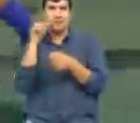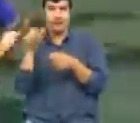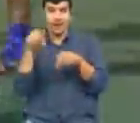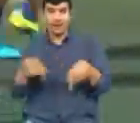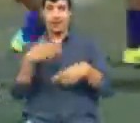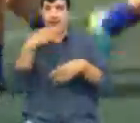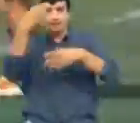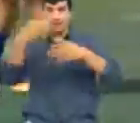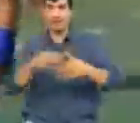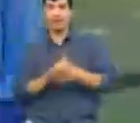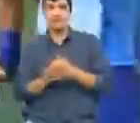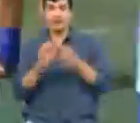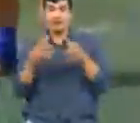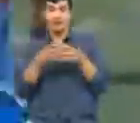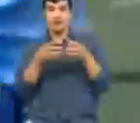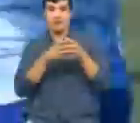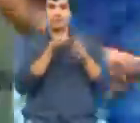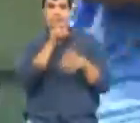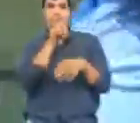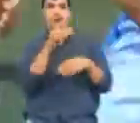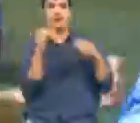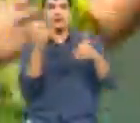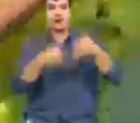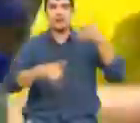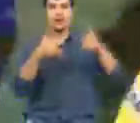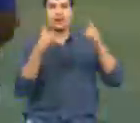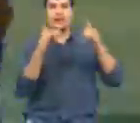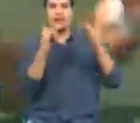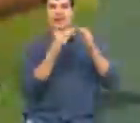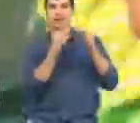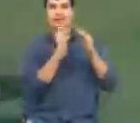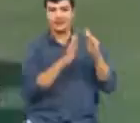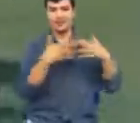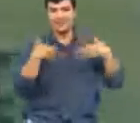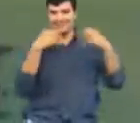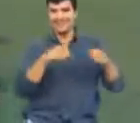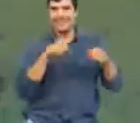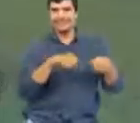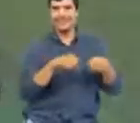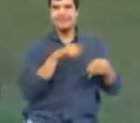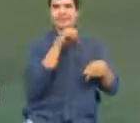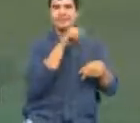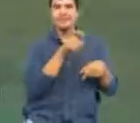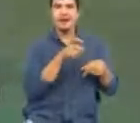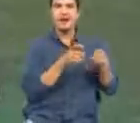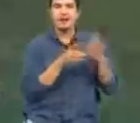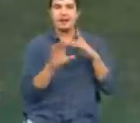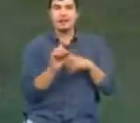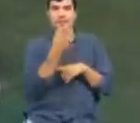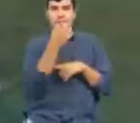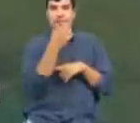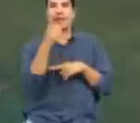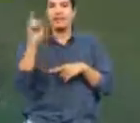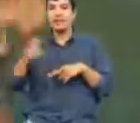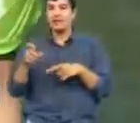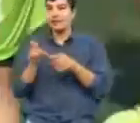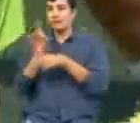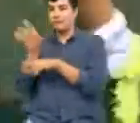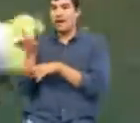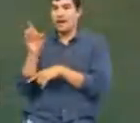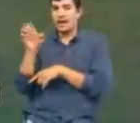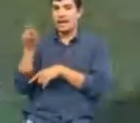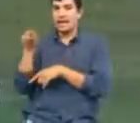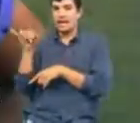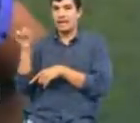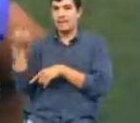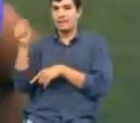realidad y atlético bucaramanga jugarán en casa la primera fecha su misión ser protagonista de la liga y para ello deberá vencer a sus rivales de envigado en su primera